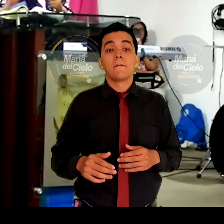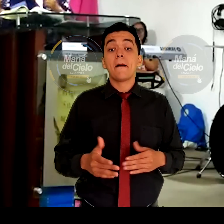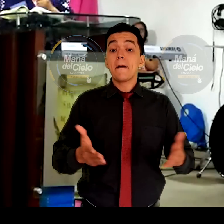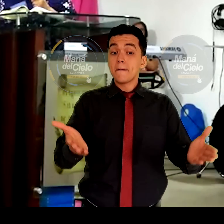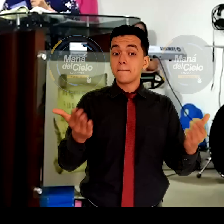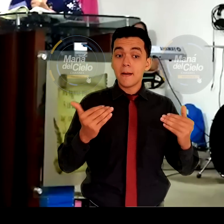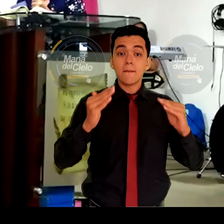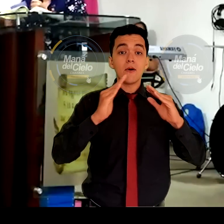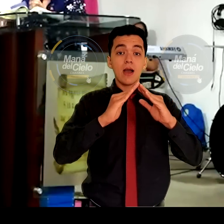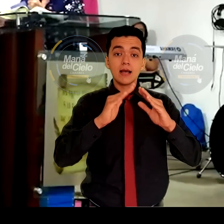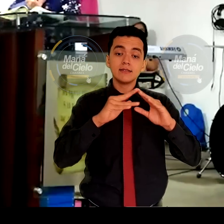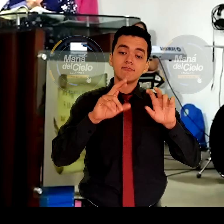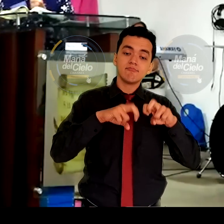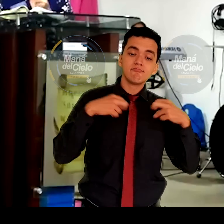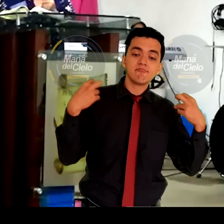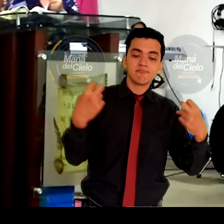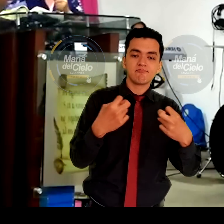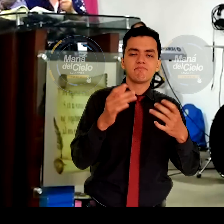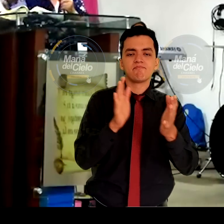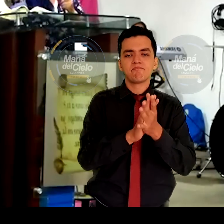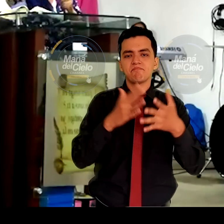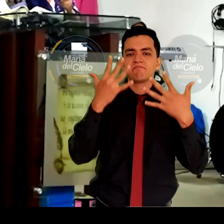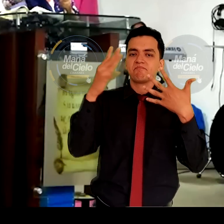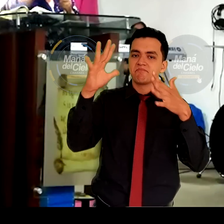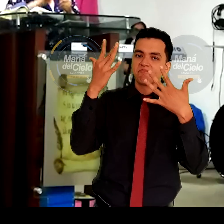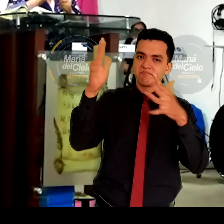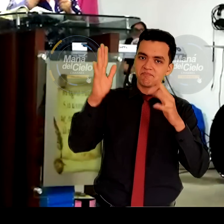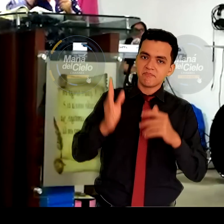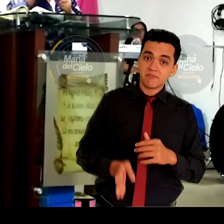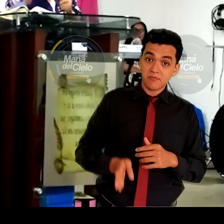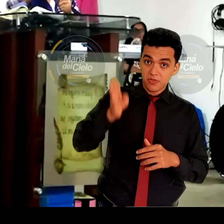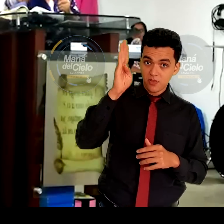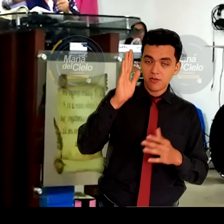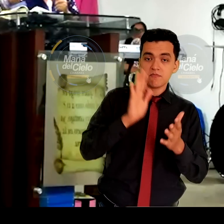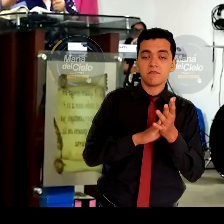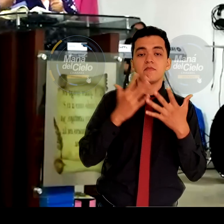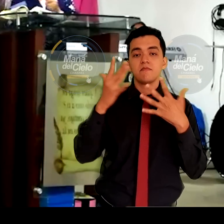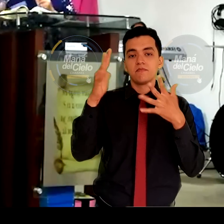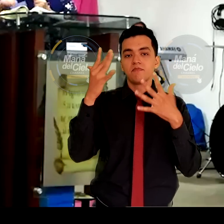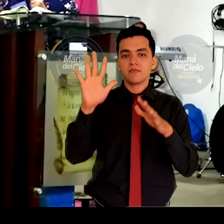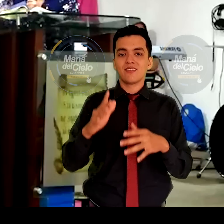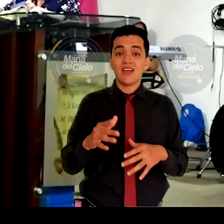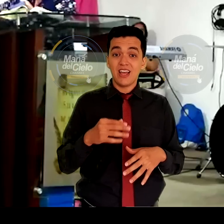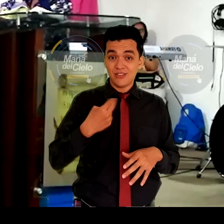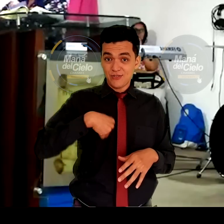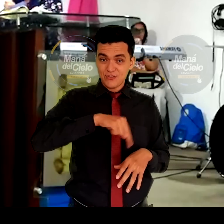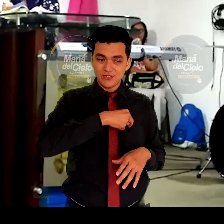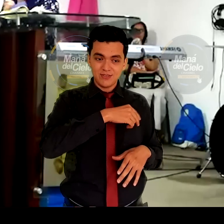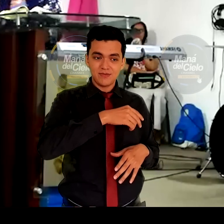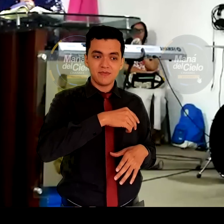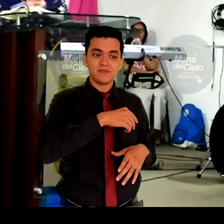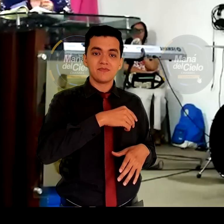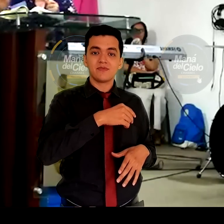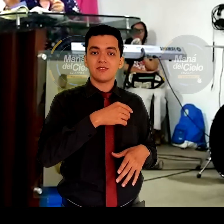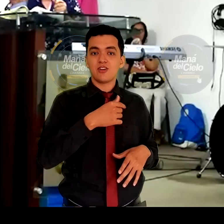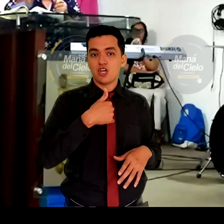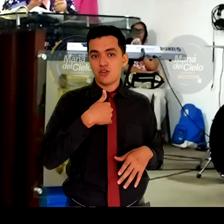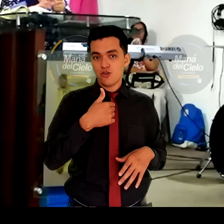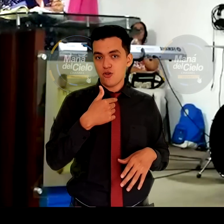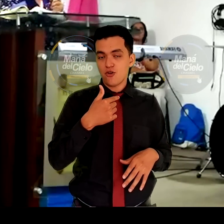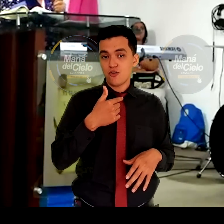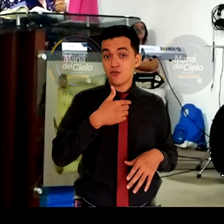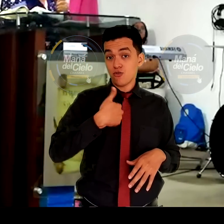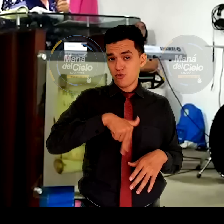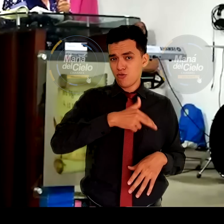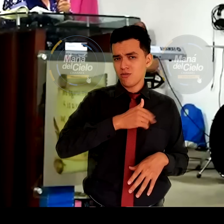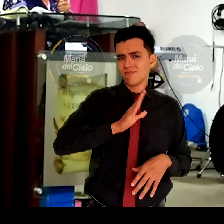bueno, vamos a hacer un devocional. Entonces yo le dije a mi esposo: yo voy a dirigir. Y nosotros hacíamos balotas secretas, quién predicaba, quién cantaba las alabanzas. Pero yo